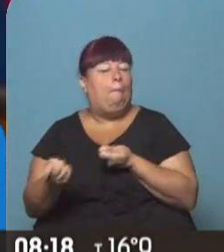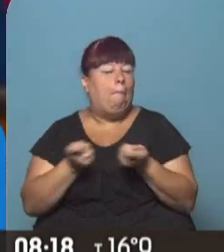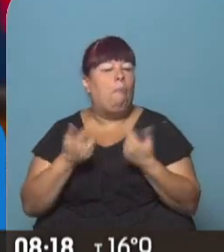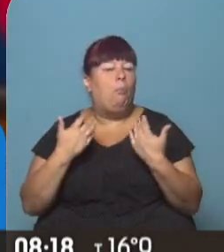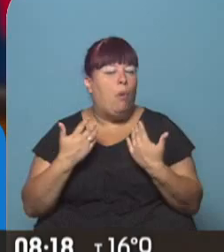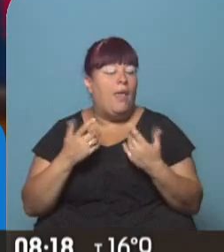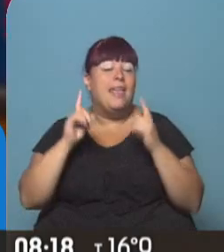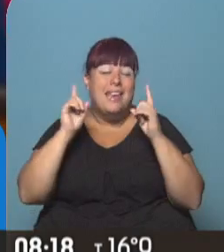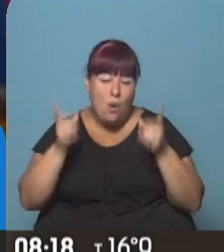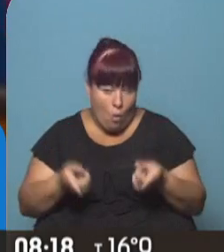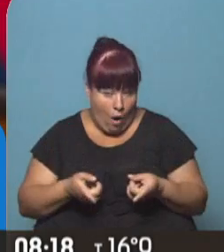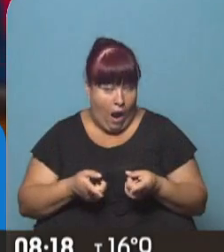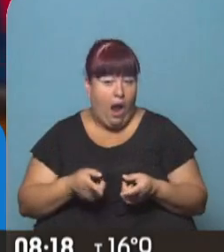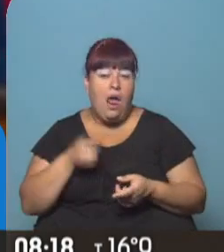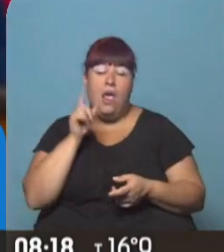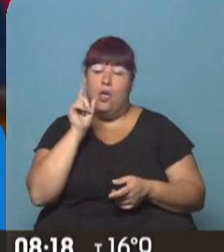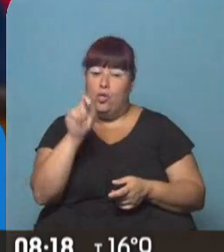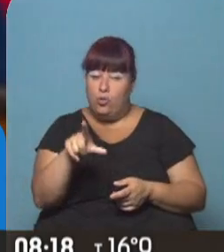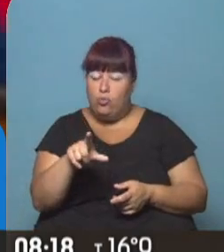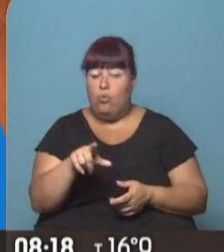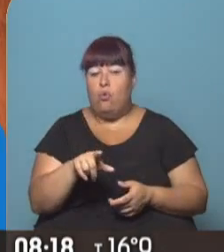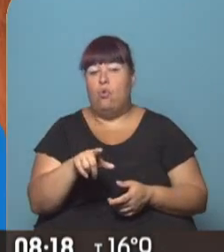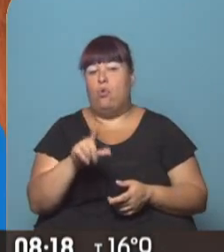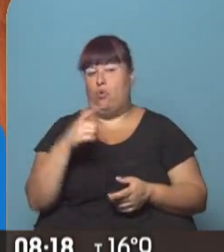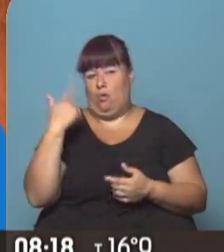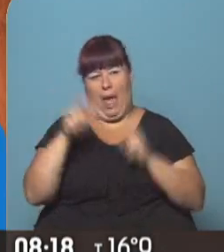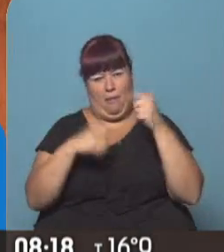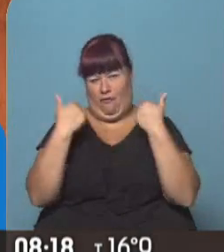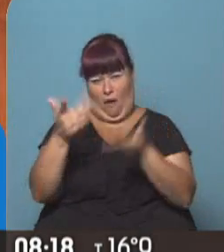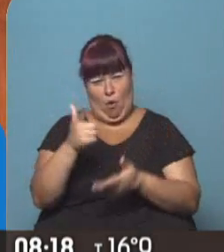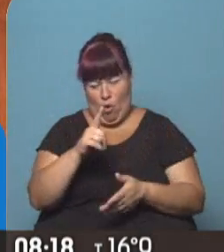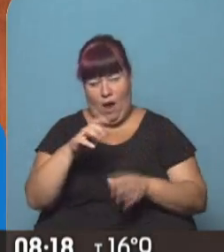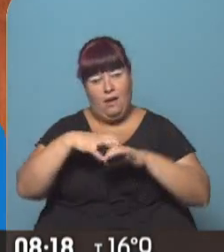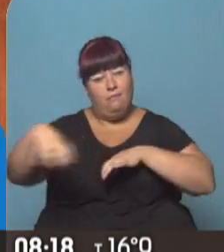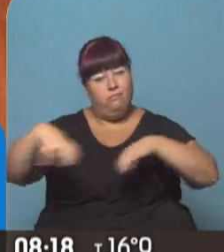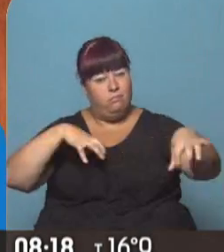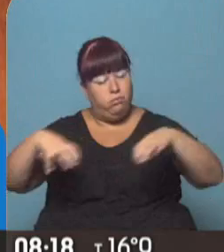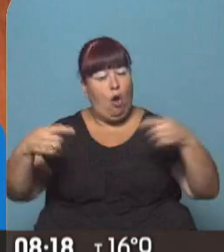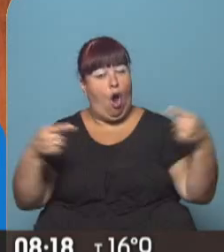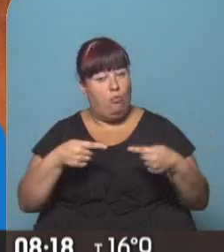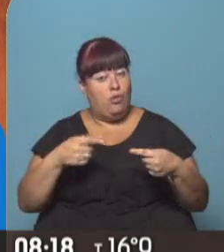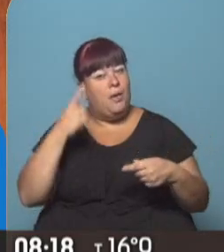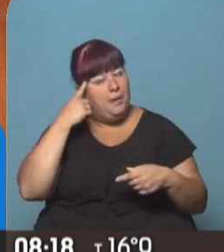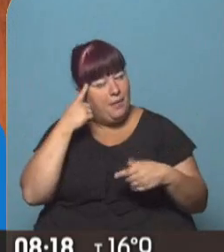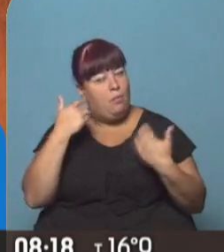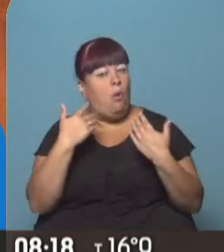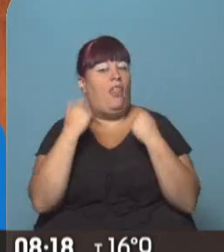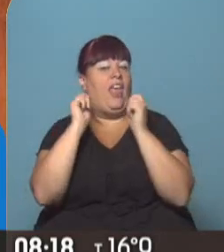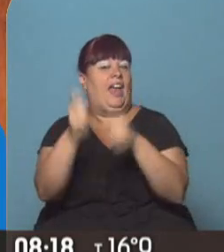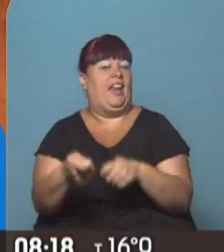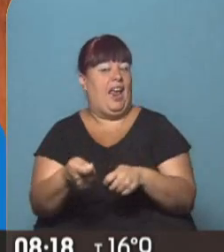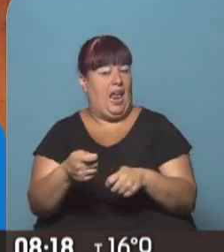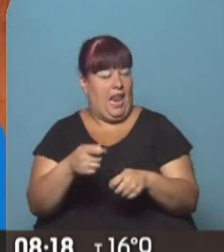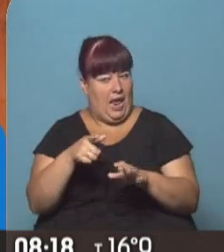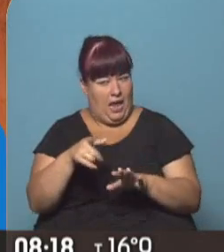con que a pesar de su propia impopularidad, las divisiones en la oposición le regalen